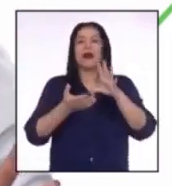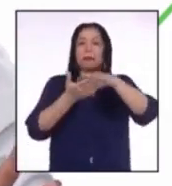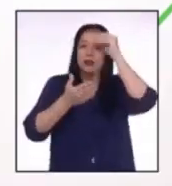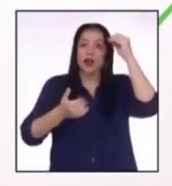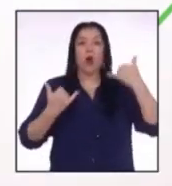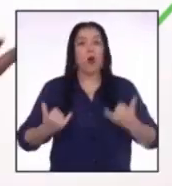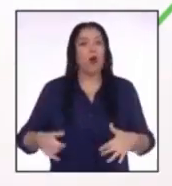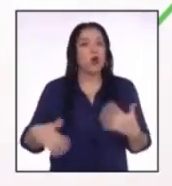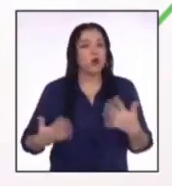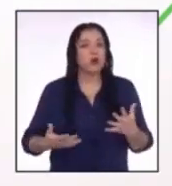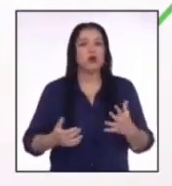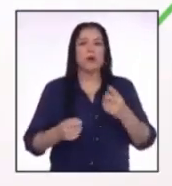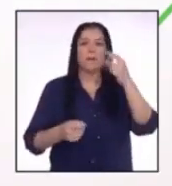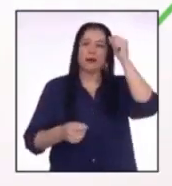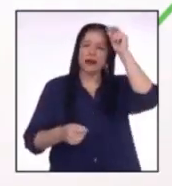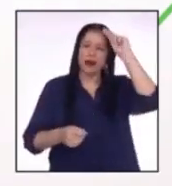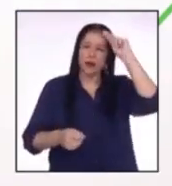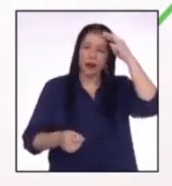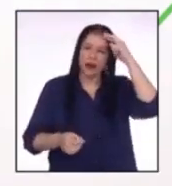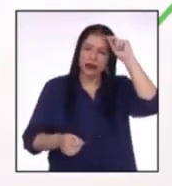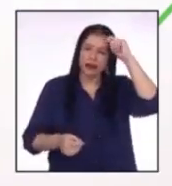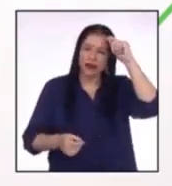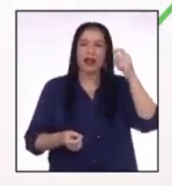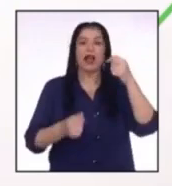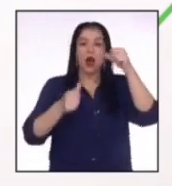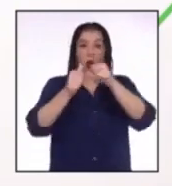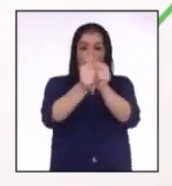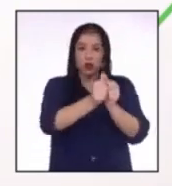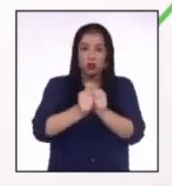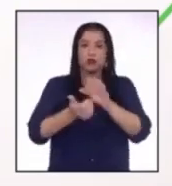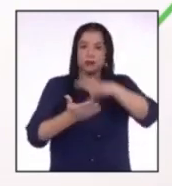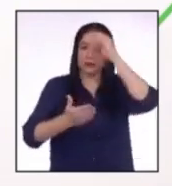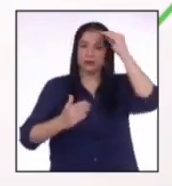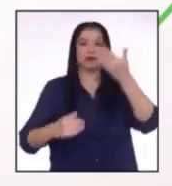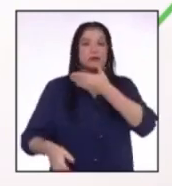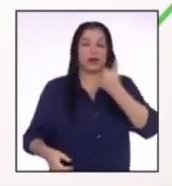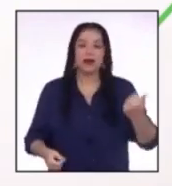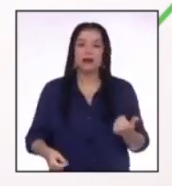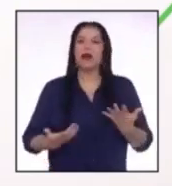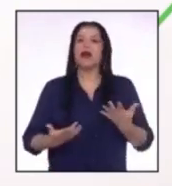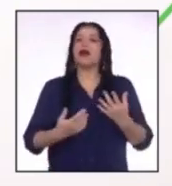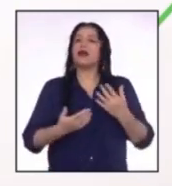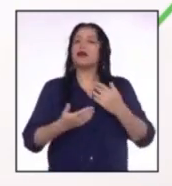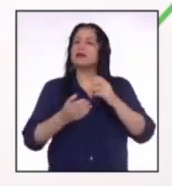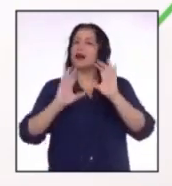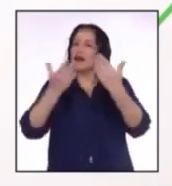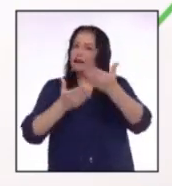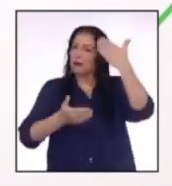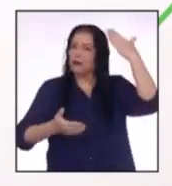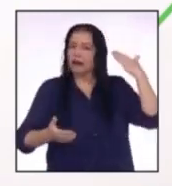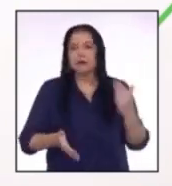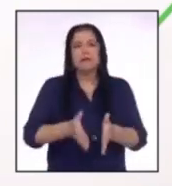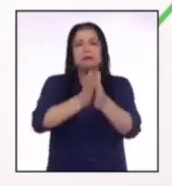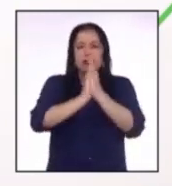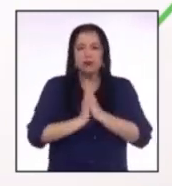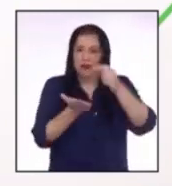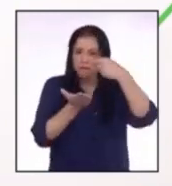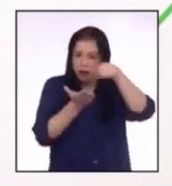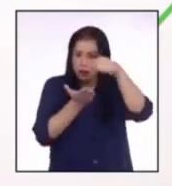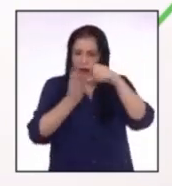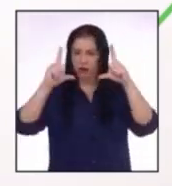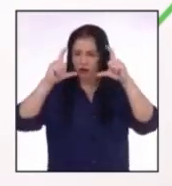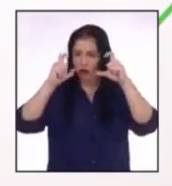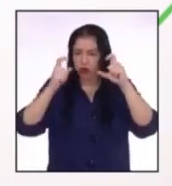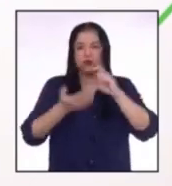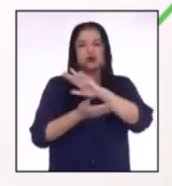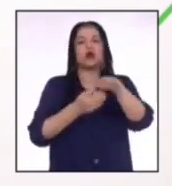lo que tenemos hoy porque juntos aprendemos mejor durante los programas les hemos ido pidiendo que nos envíen fotos